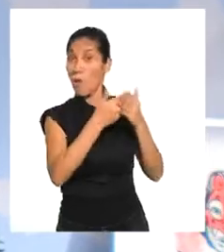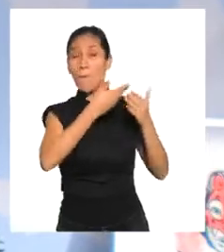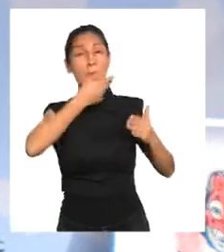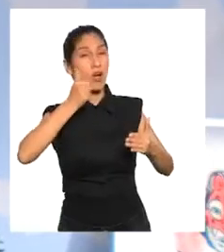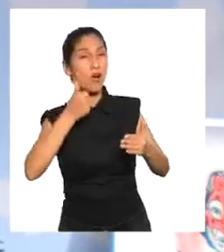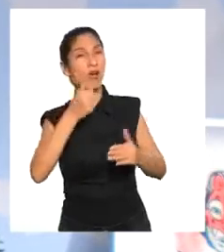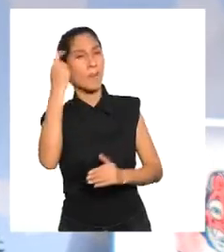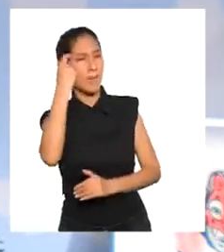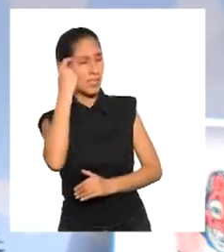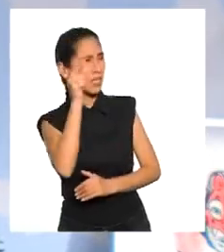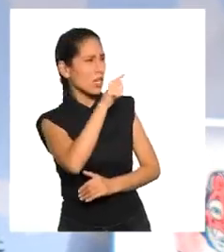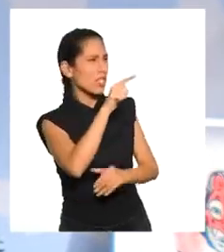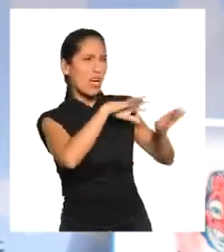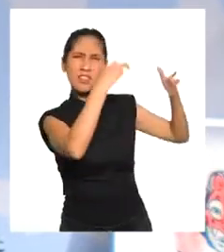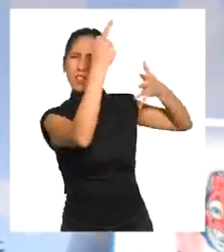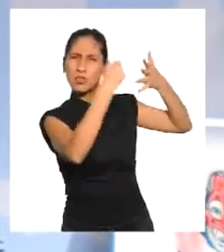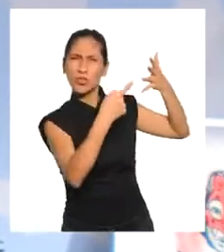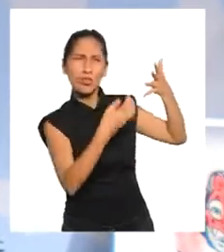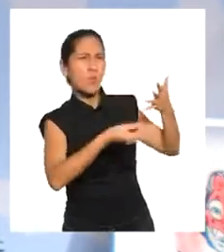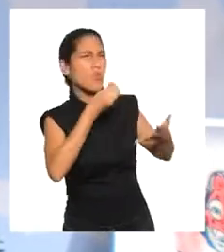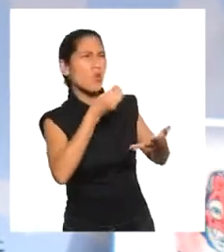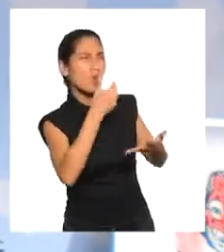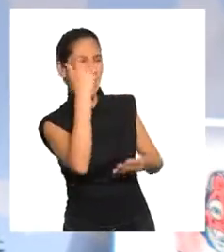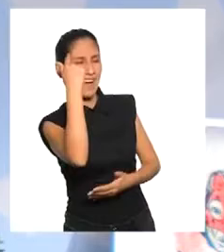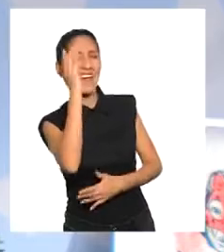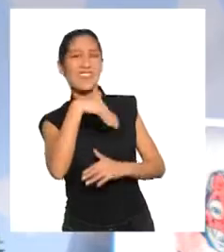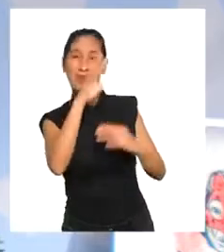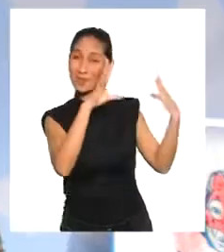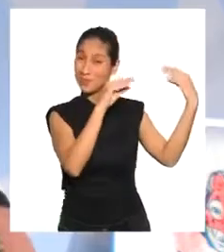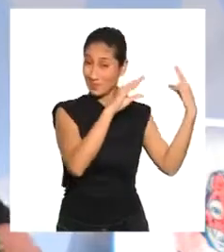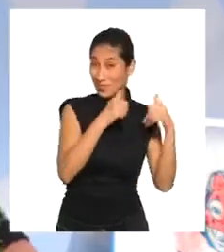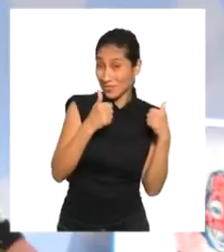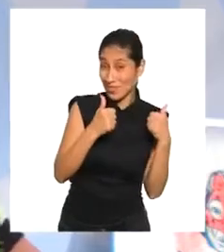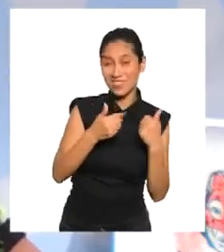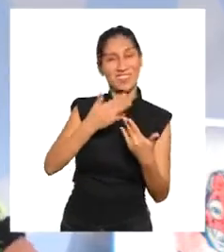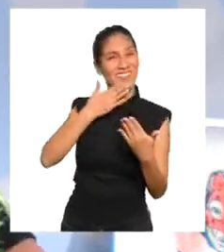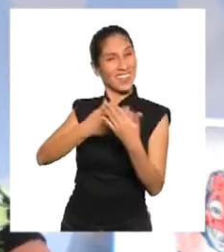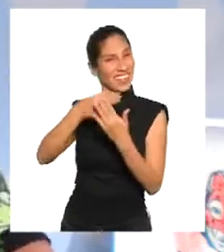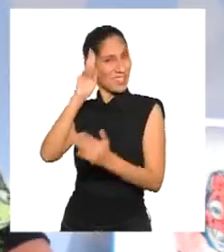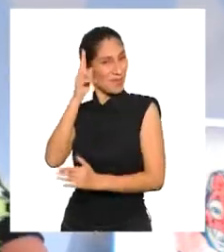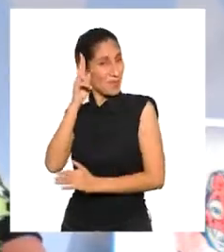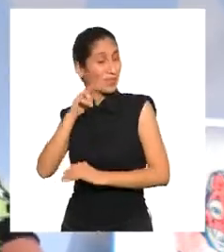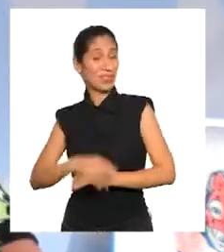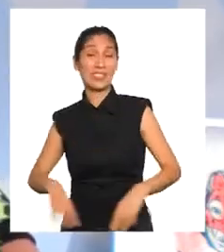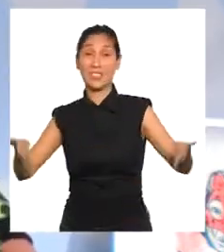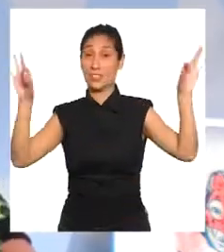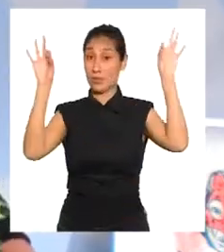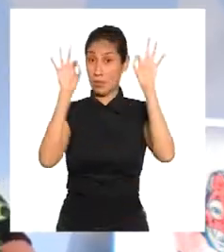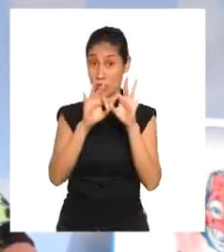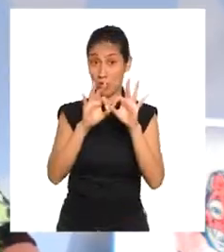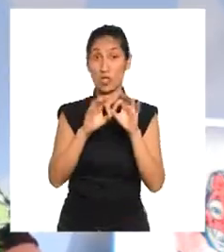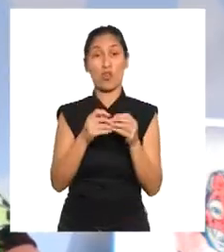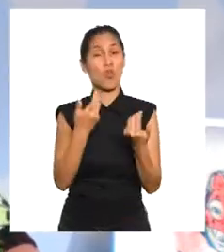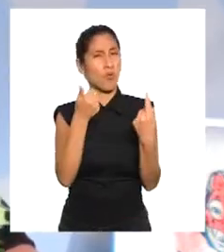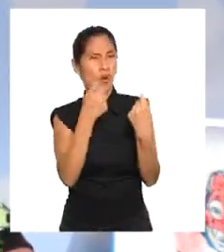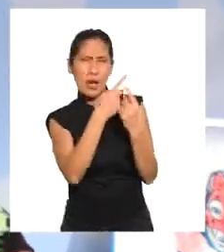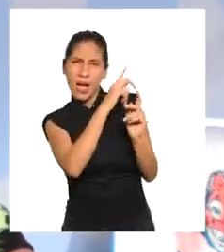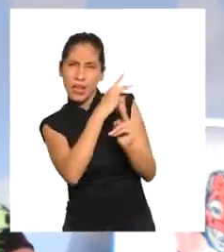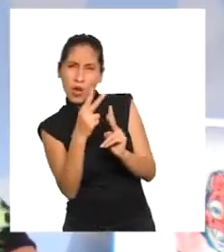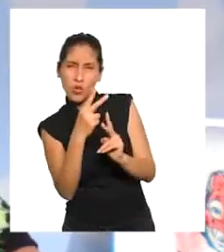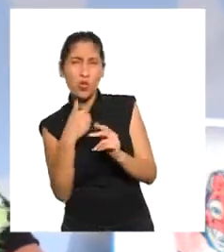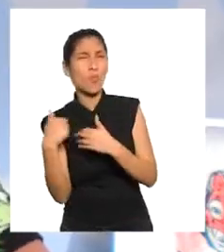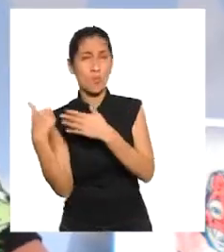no hay diálogo posible. Gracias, profesora. Ya me queda claro cómo la empatía y la asertividad pueden contribuir